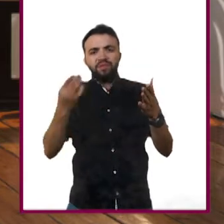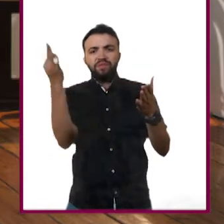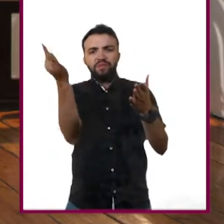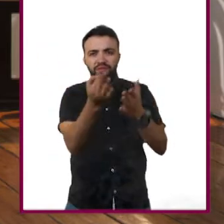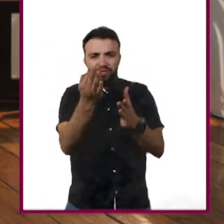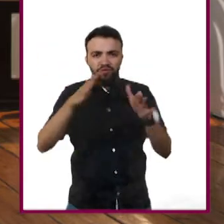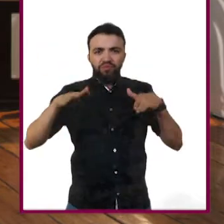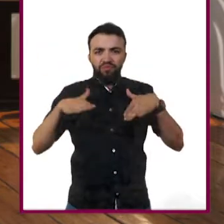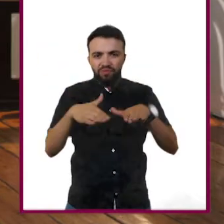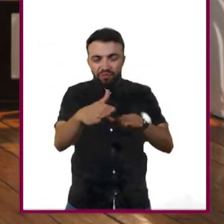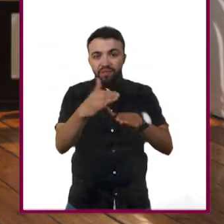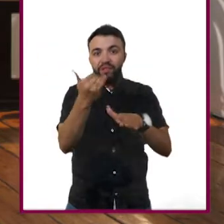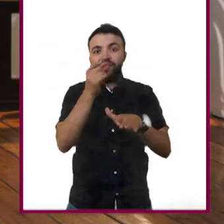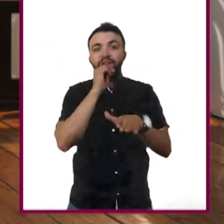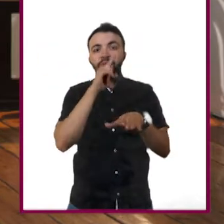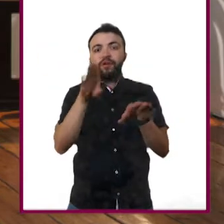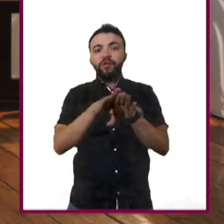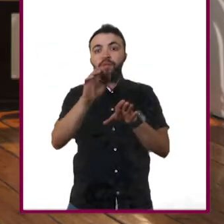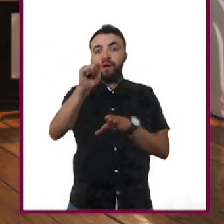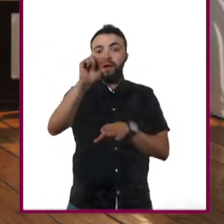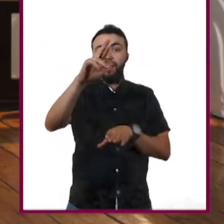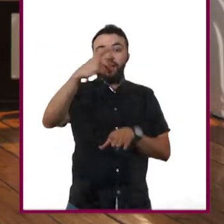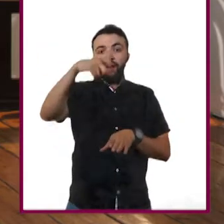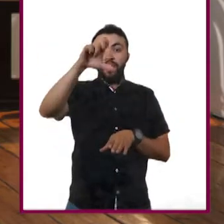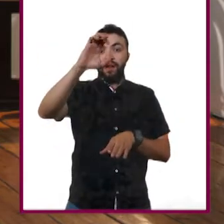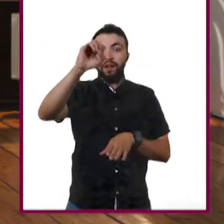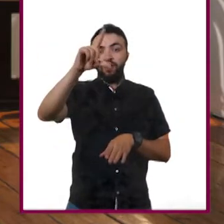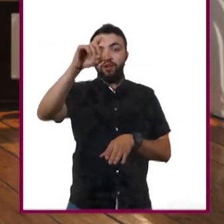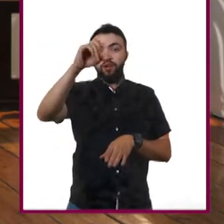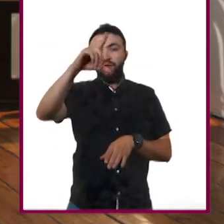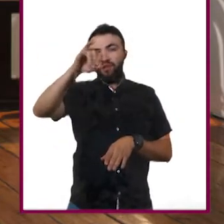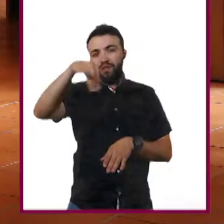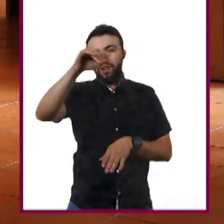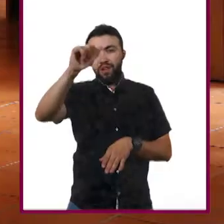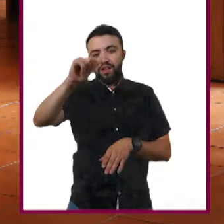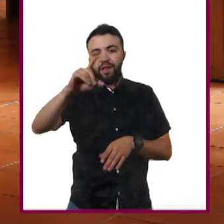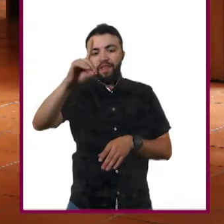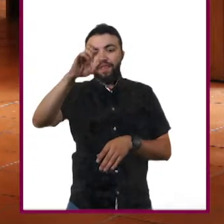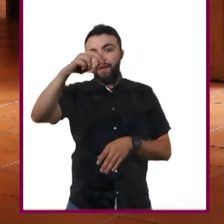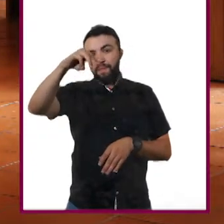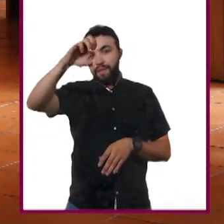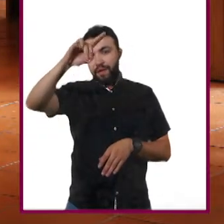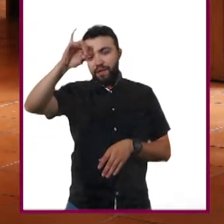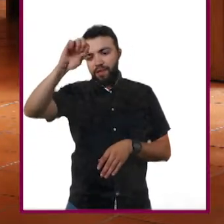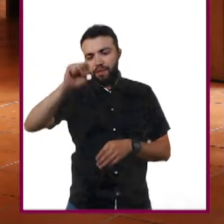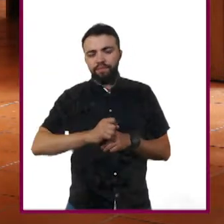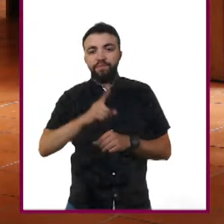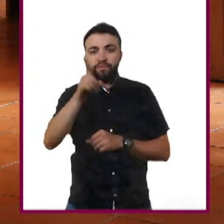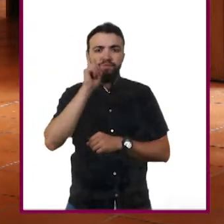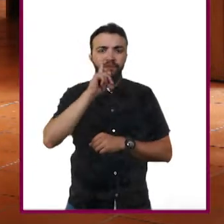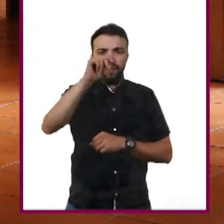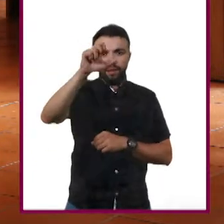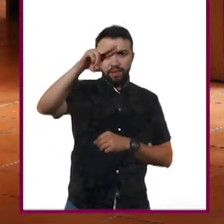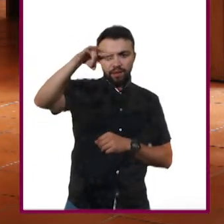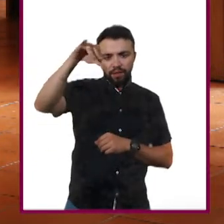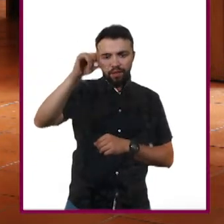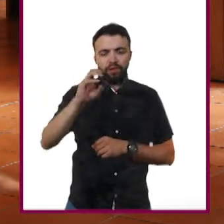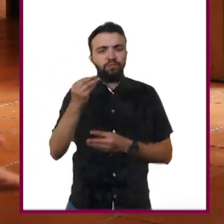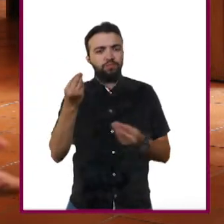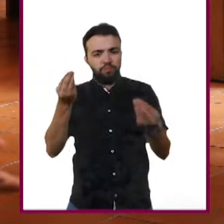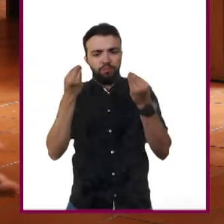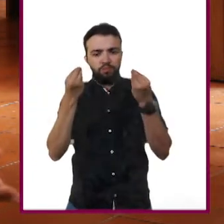algo denominado arqueología de los medios, que ella misma nos explicará en breve. Tania es una artista muy prolífica y seguramente